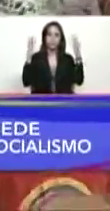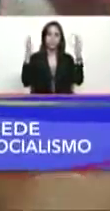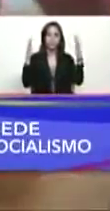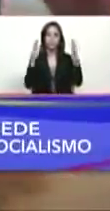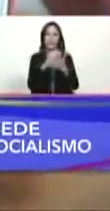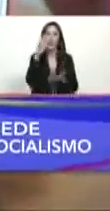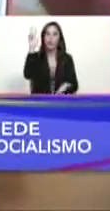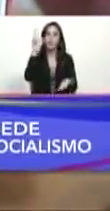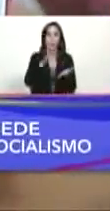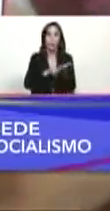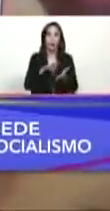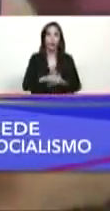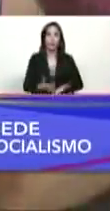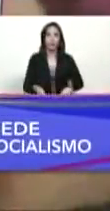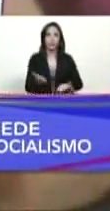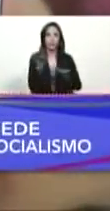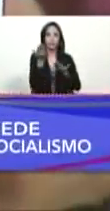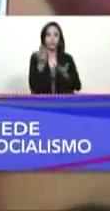aprobado.